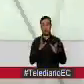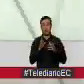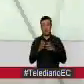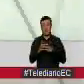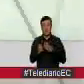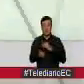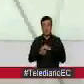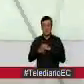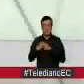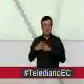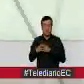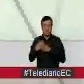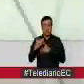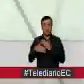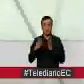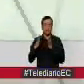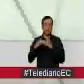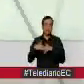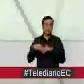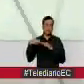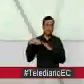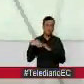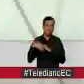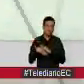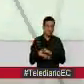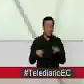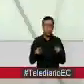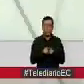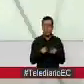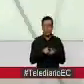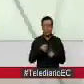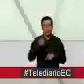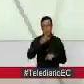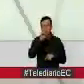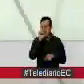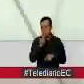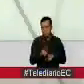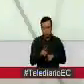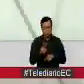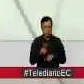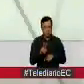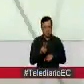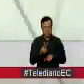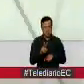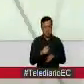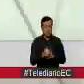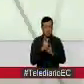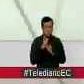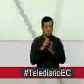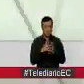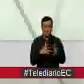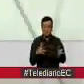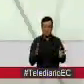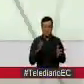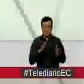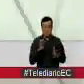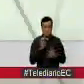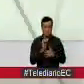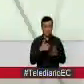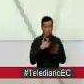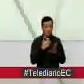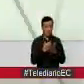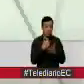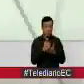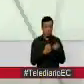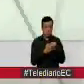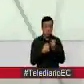y económicamente nos estaba llevando camino directo a Venezuela, sin ningún beneficio de inventario para el país, para la economía, para